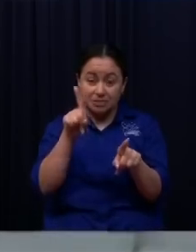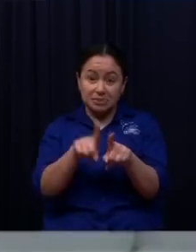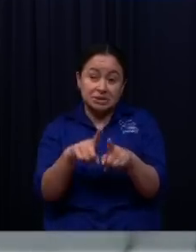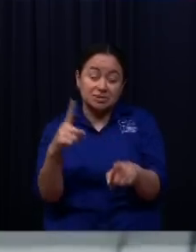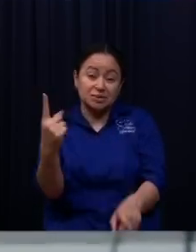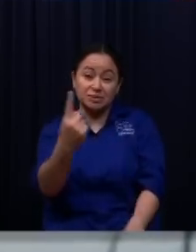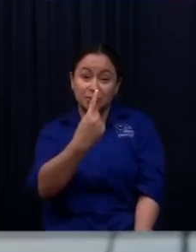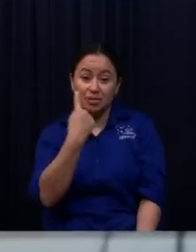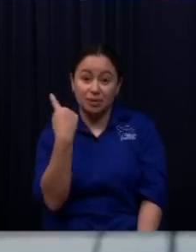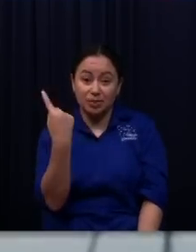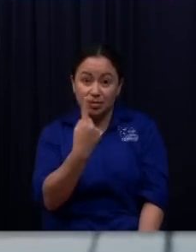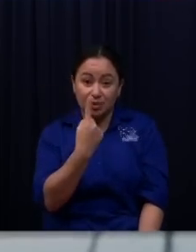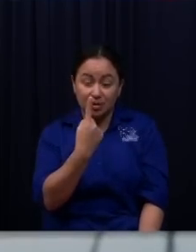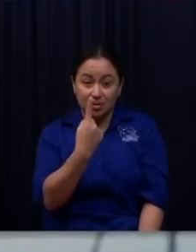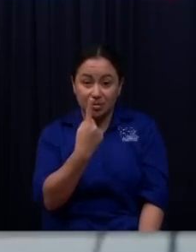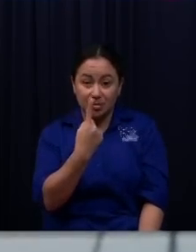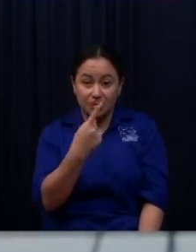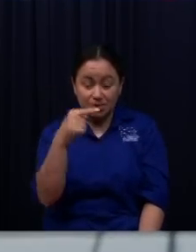porque lo que había era Dios,